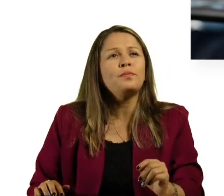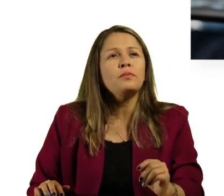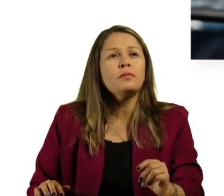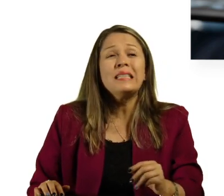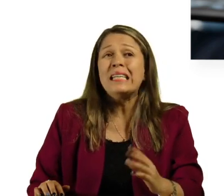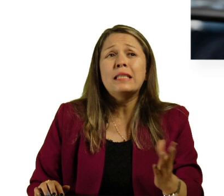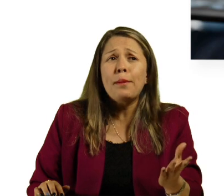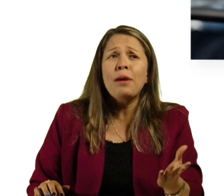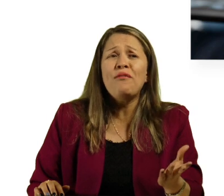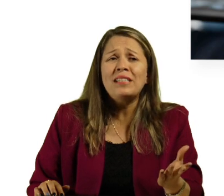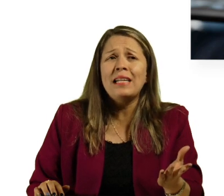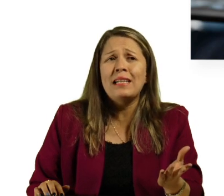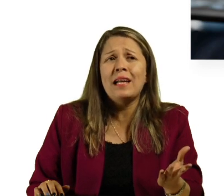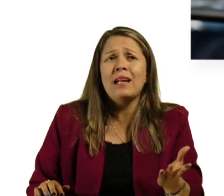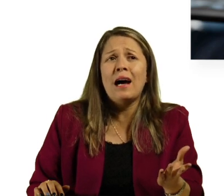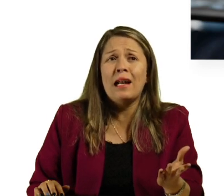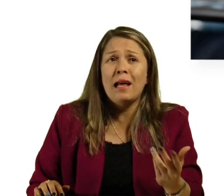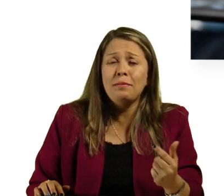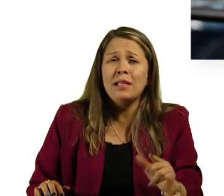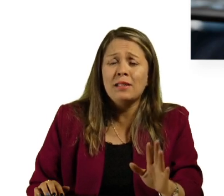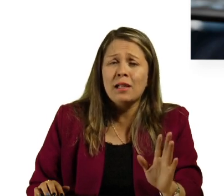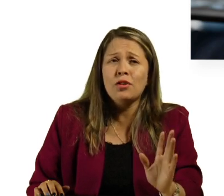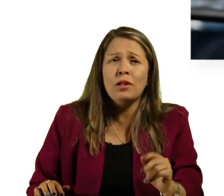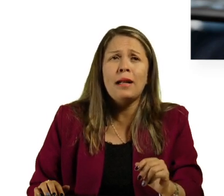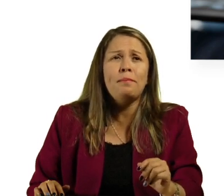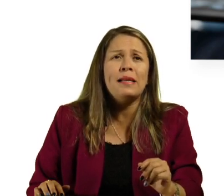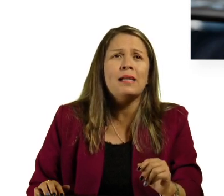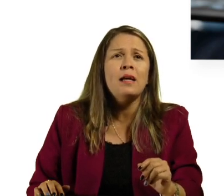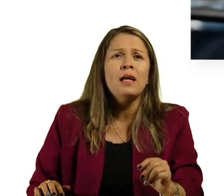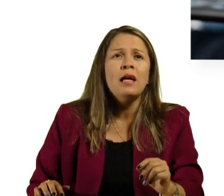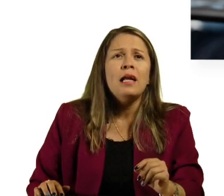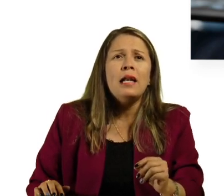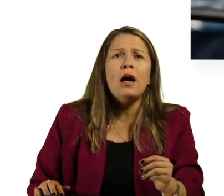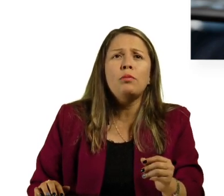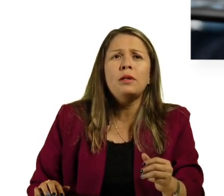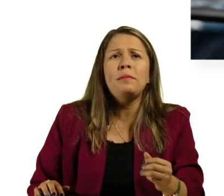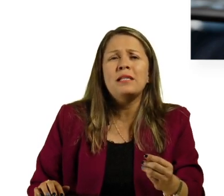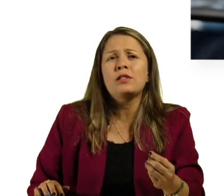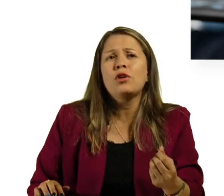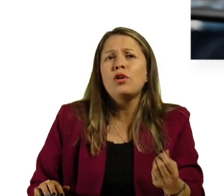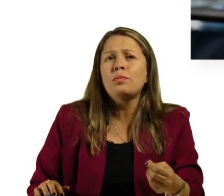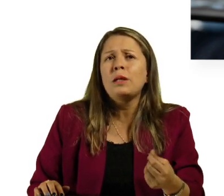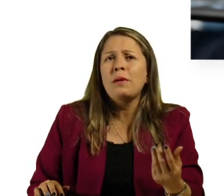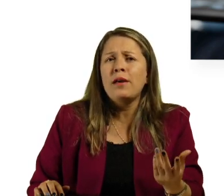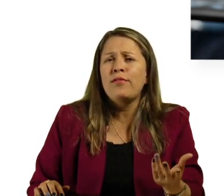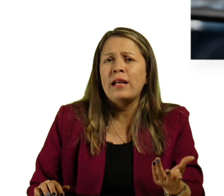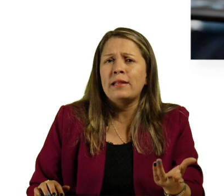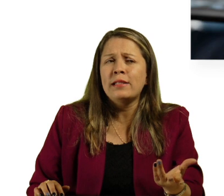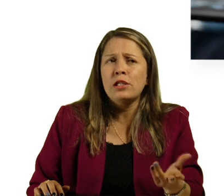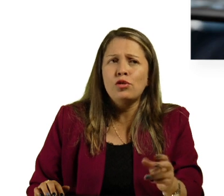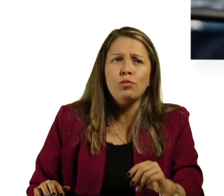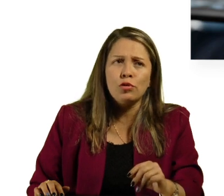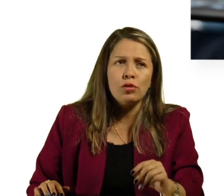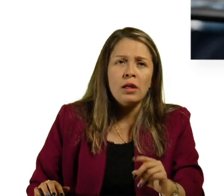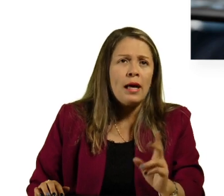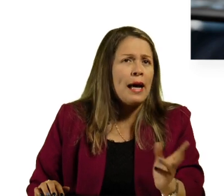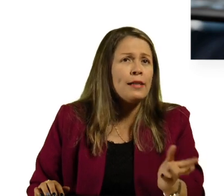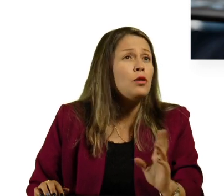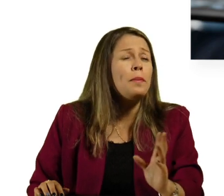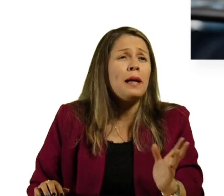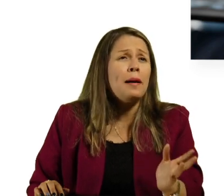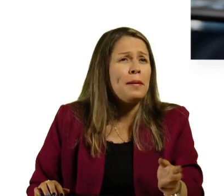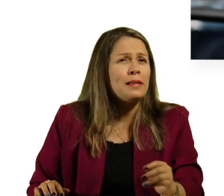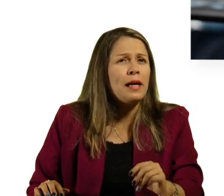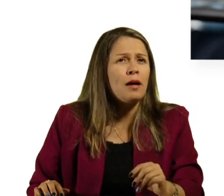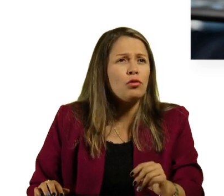costos. También facilitan a la administración de la empresa la optimización óptima de diferentes insumos.